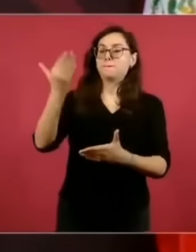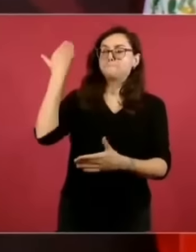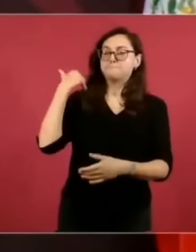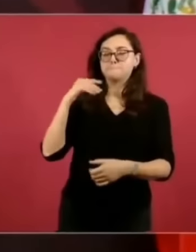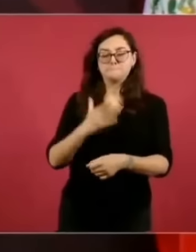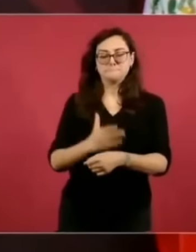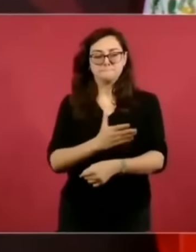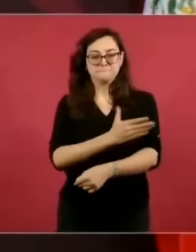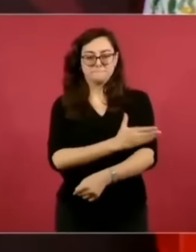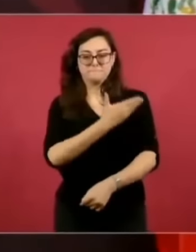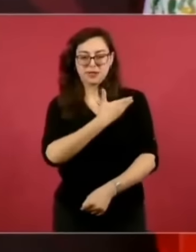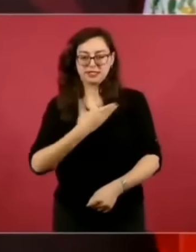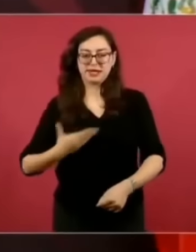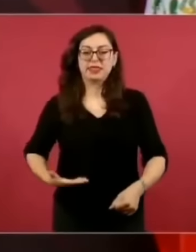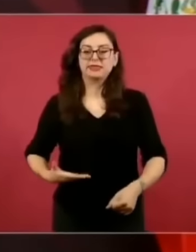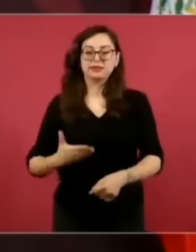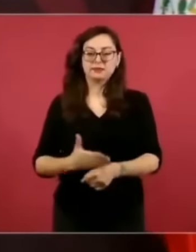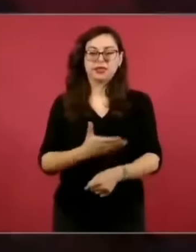Llegó a decir,